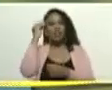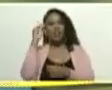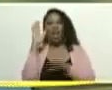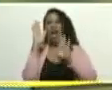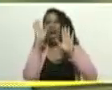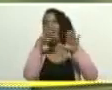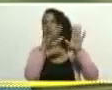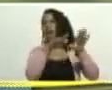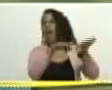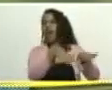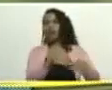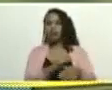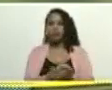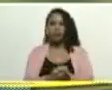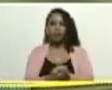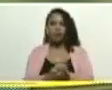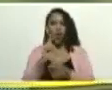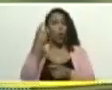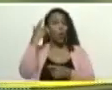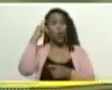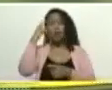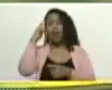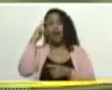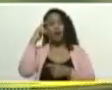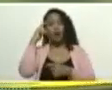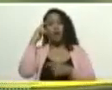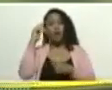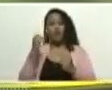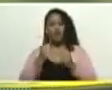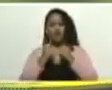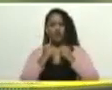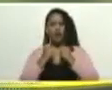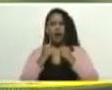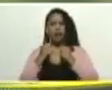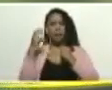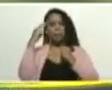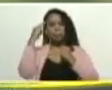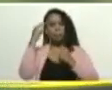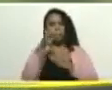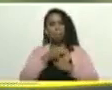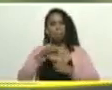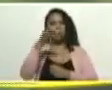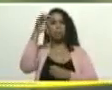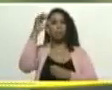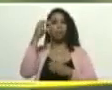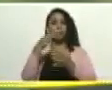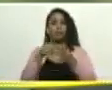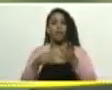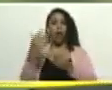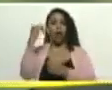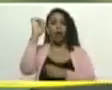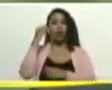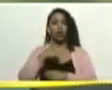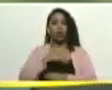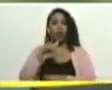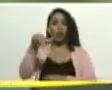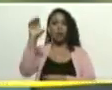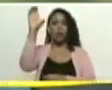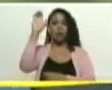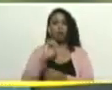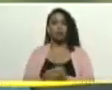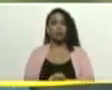subestima y no sabe la fuerza mental la fuerza espiritual la fuerza material que tenemos como país